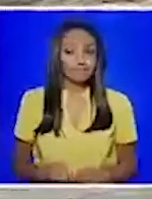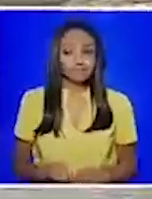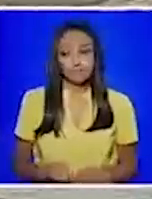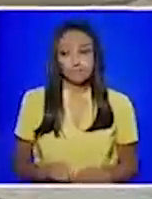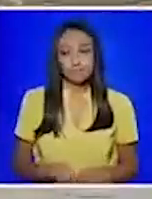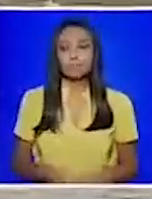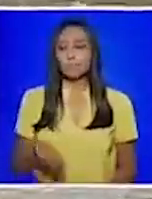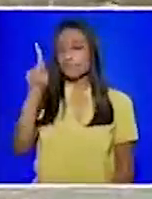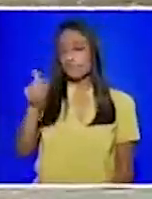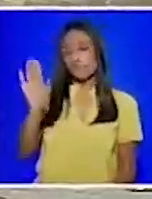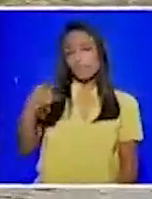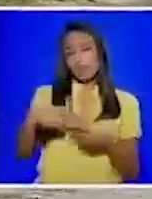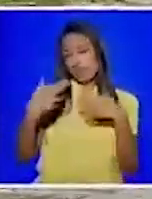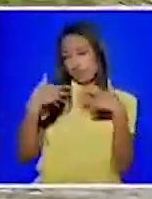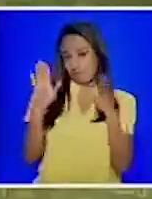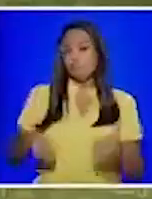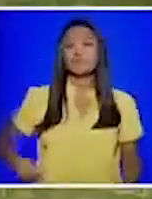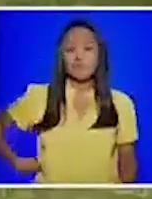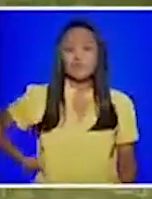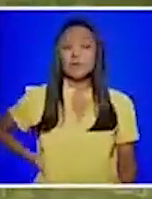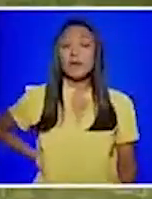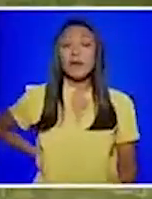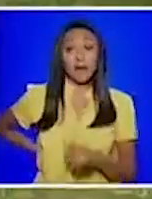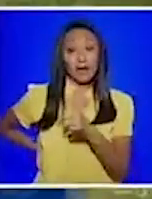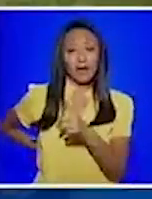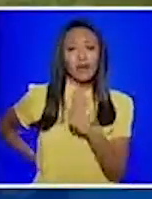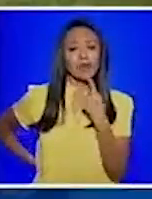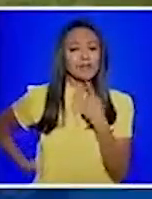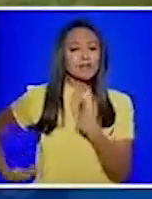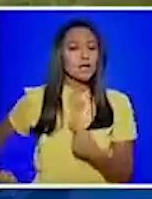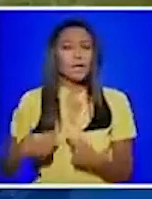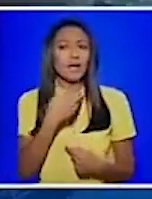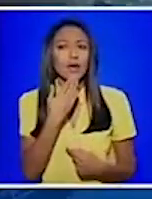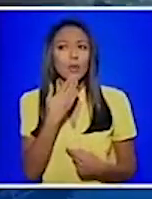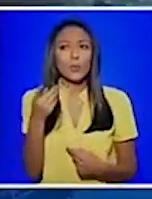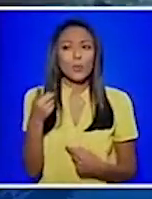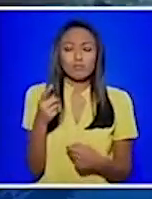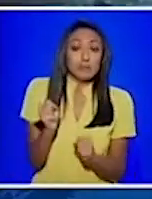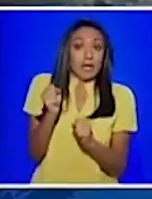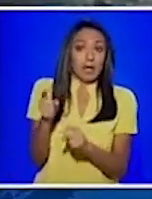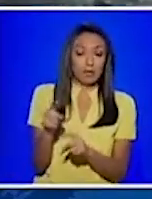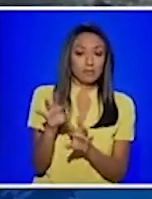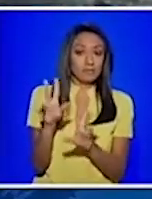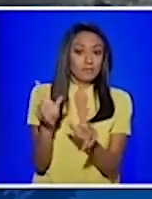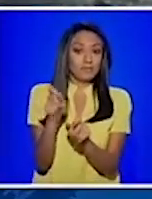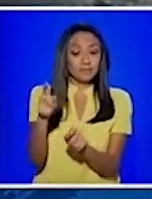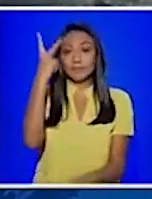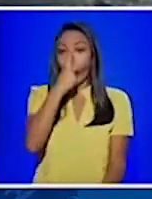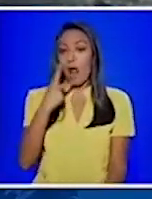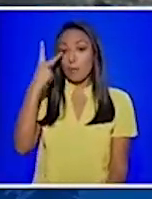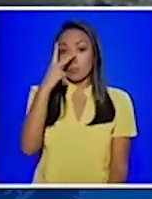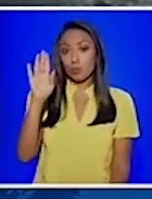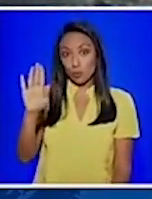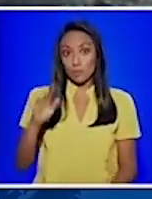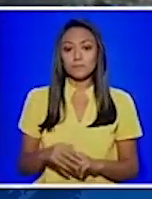a quien llamaremos roberto aún siente el temor de los momentos de terror que vivió en manos de la delincuencia en carapungo norte de quito en